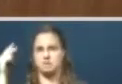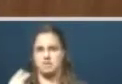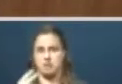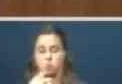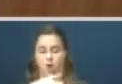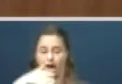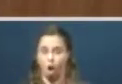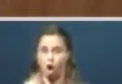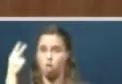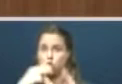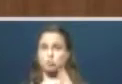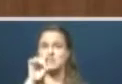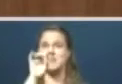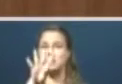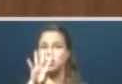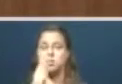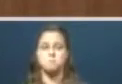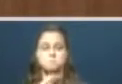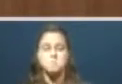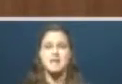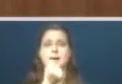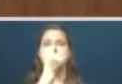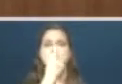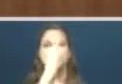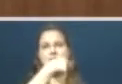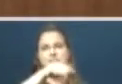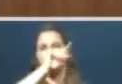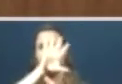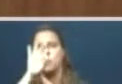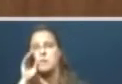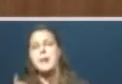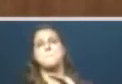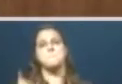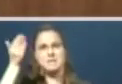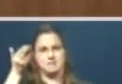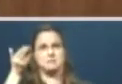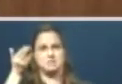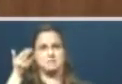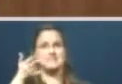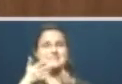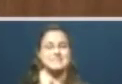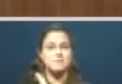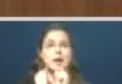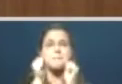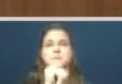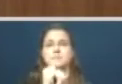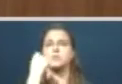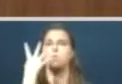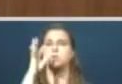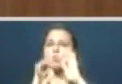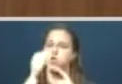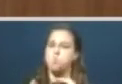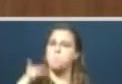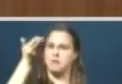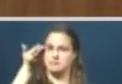hoy en 2014 les destinamos mil 150 millones de euros más que entonces es decir un 24 por ciento más